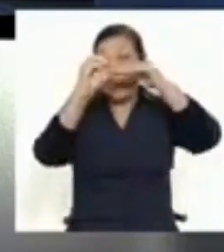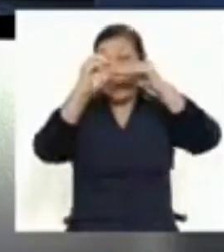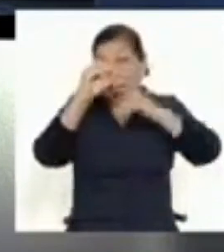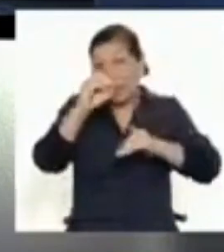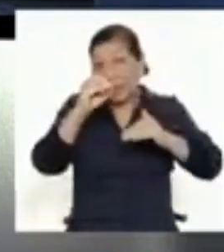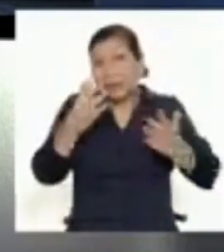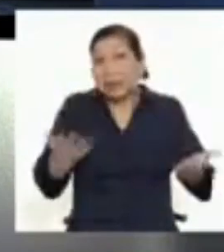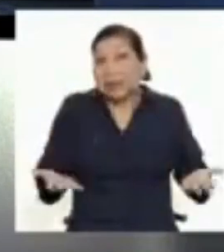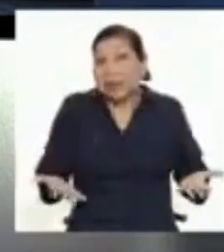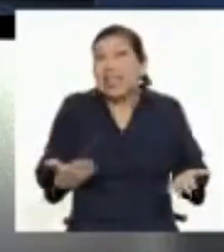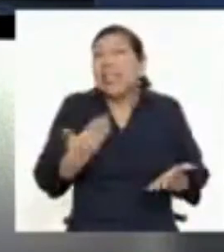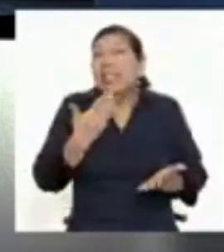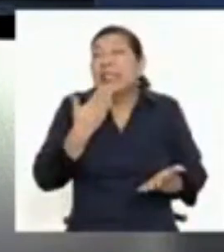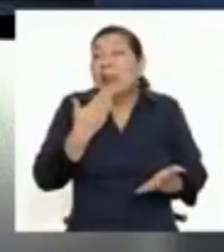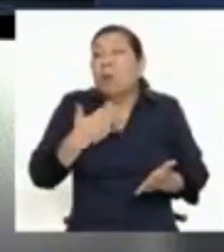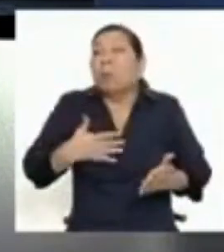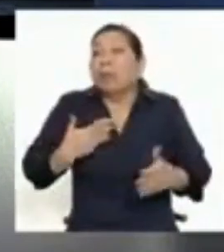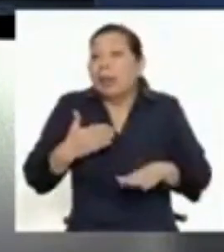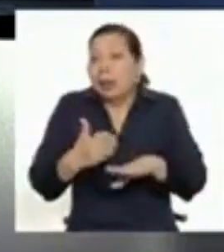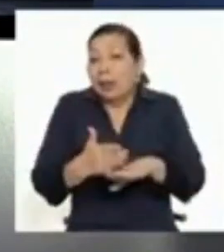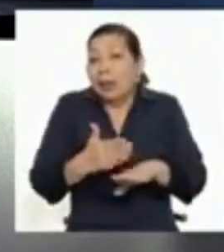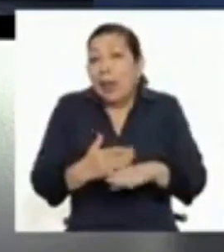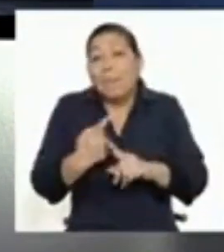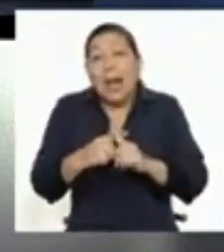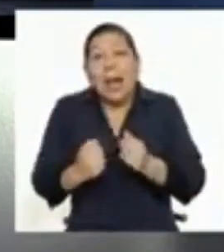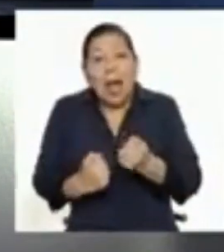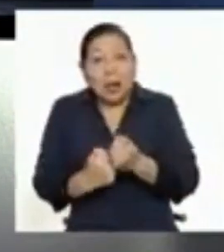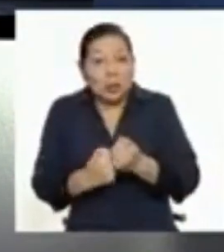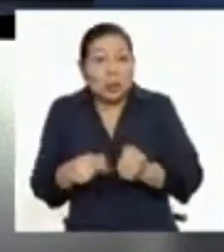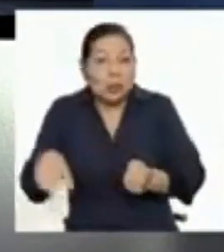Vamos a estar pendientes de lo que se pueda desarrollar en favor de esa población.